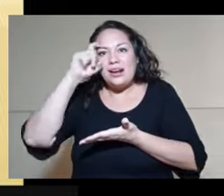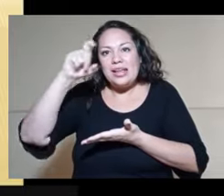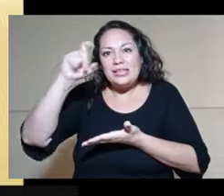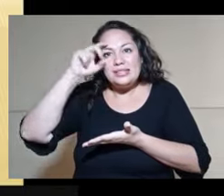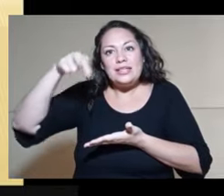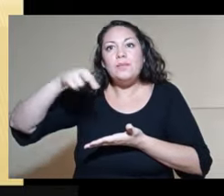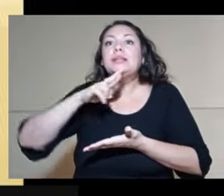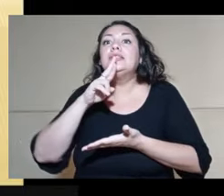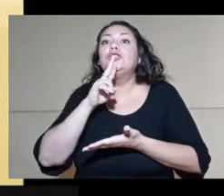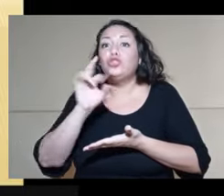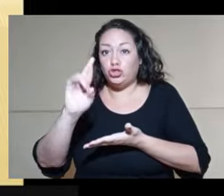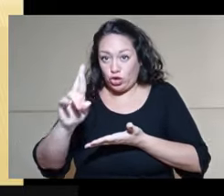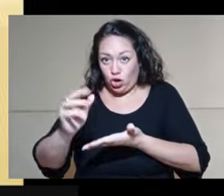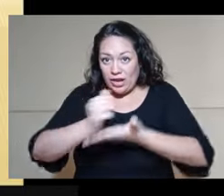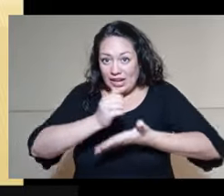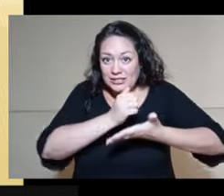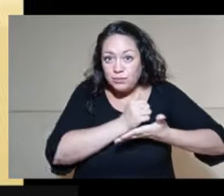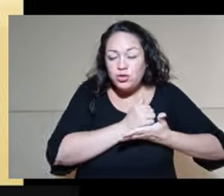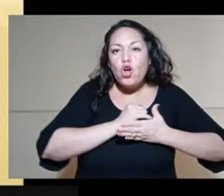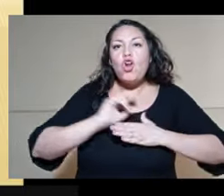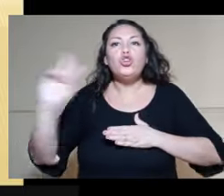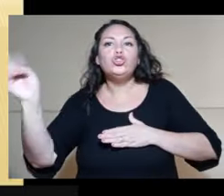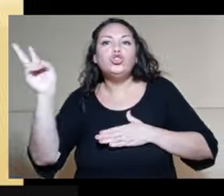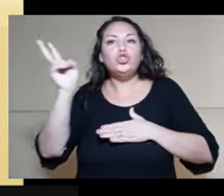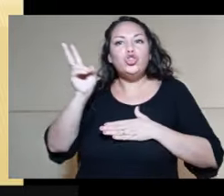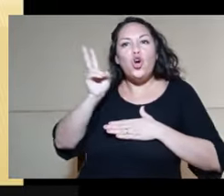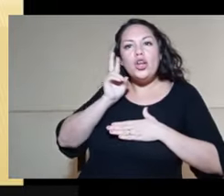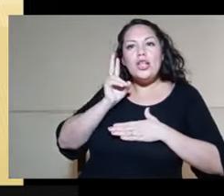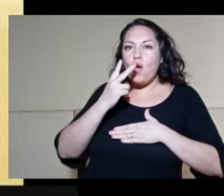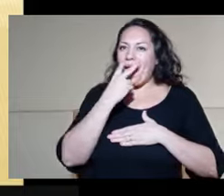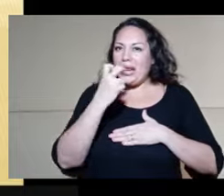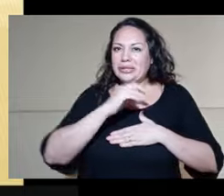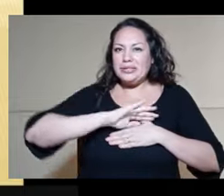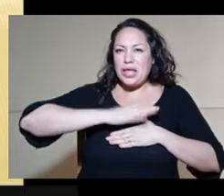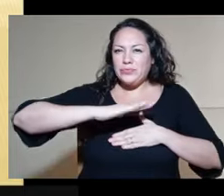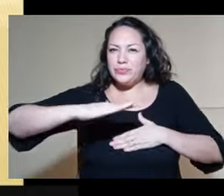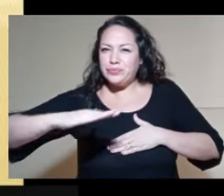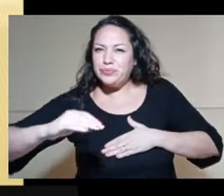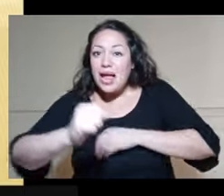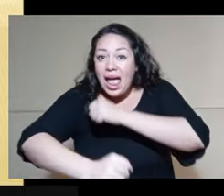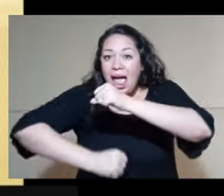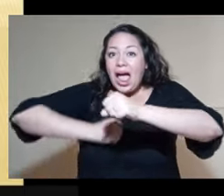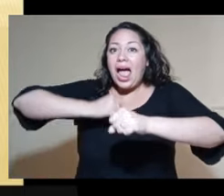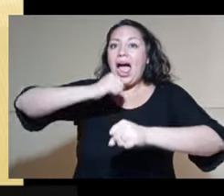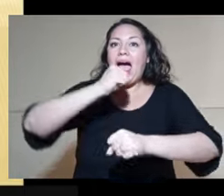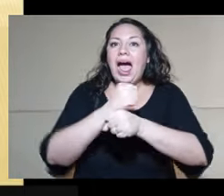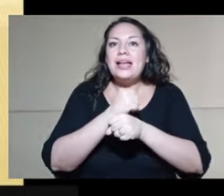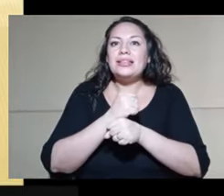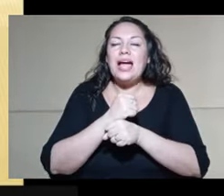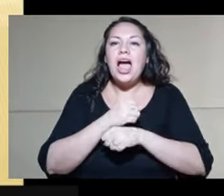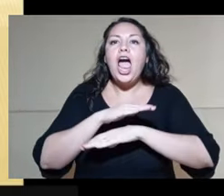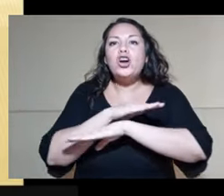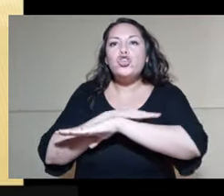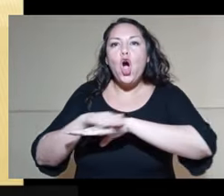del sonido. Y así después del órgano de Corti viaja el sonido, ¿no es cierto? Viaja una onda eléctrica hasta la